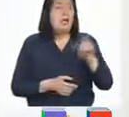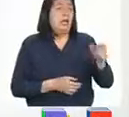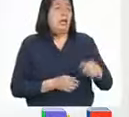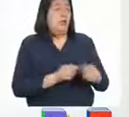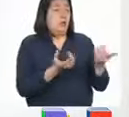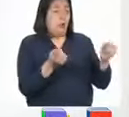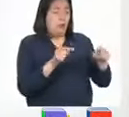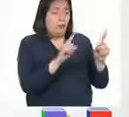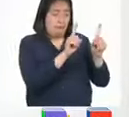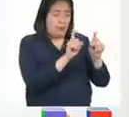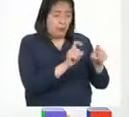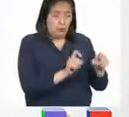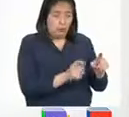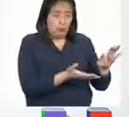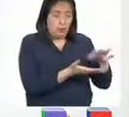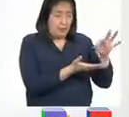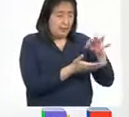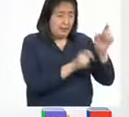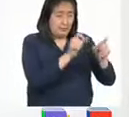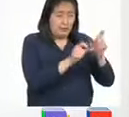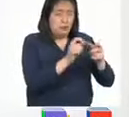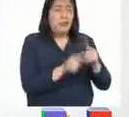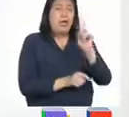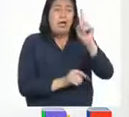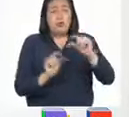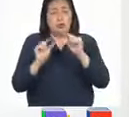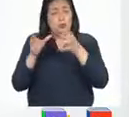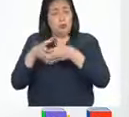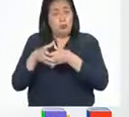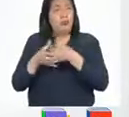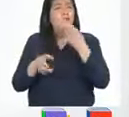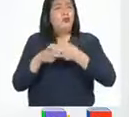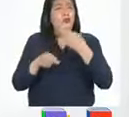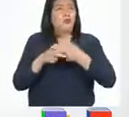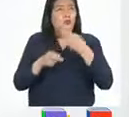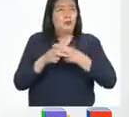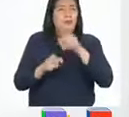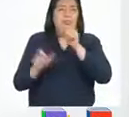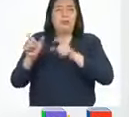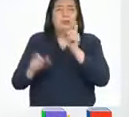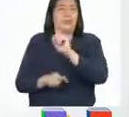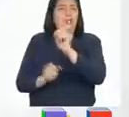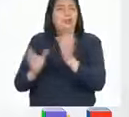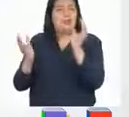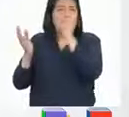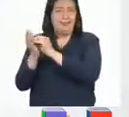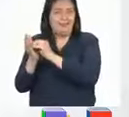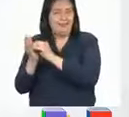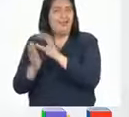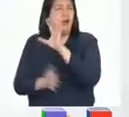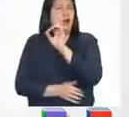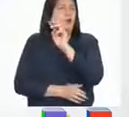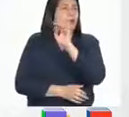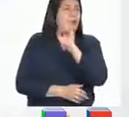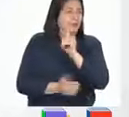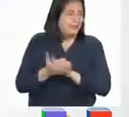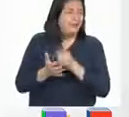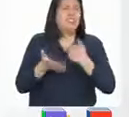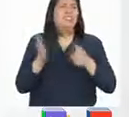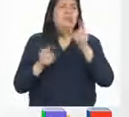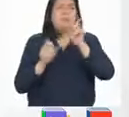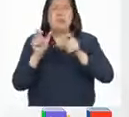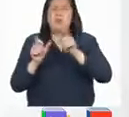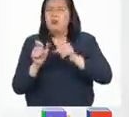los censos existe una categoría que se conoce como población omitida, que se refiere a todas